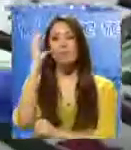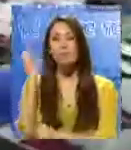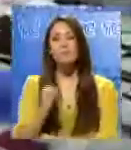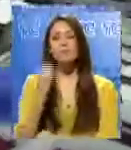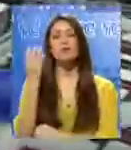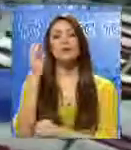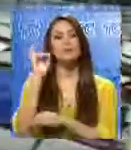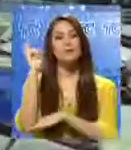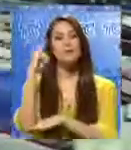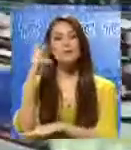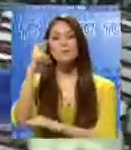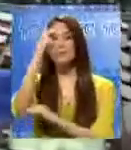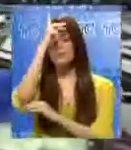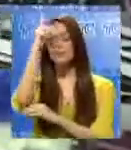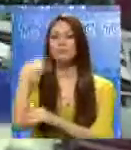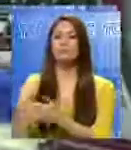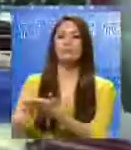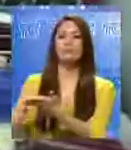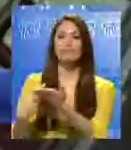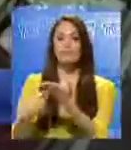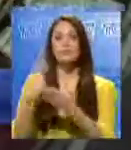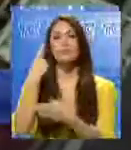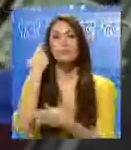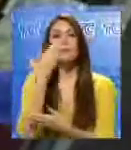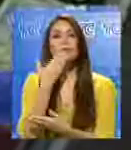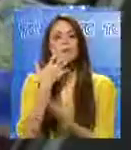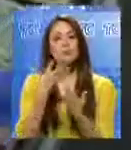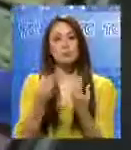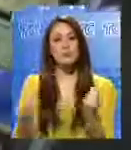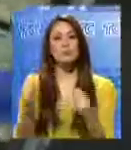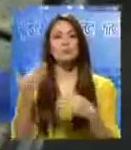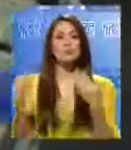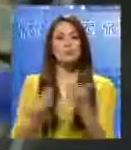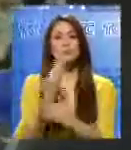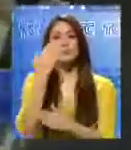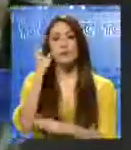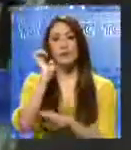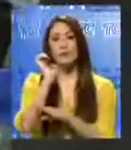y Bolivia para así reforzar el alcance de la medida adoptada por nuestro país.